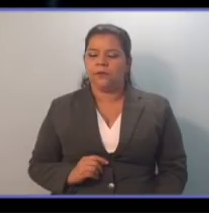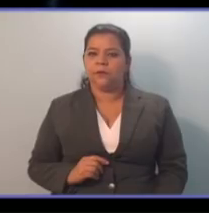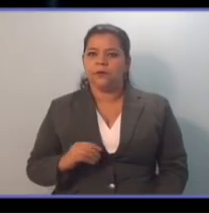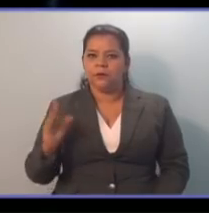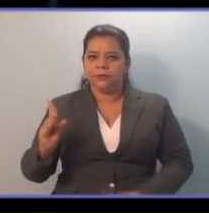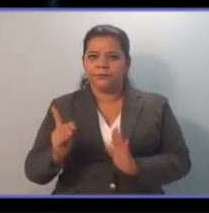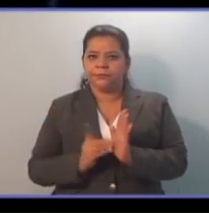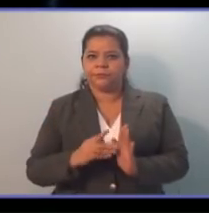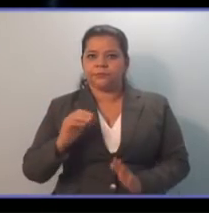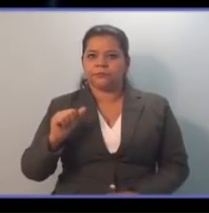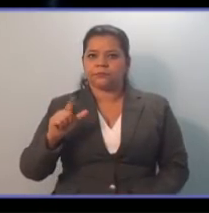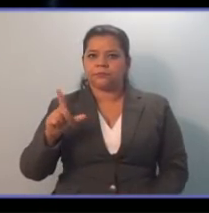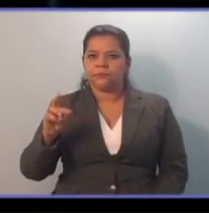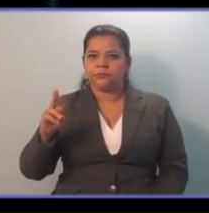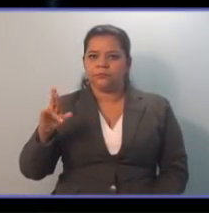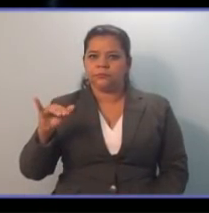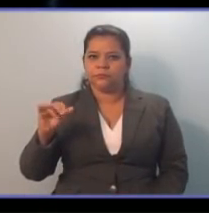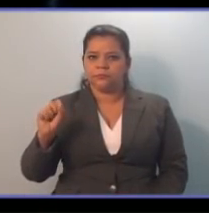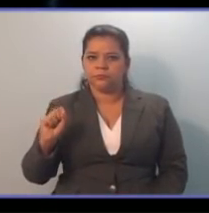Diputado Almendares.